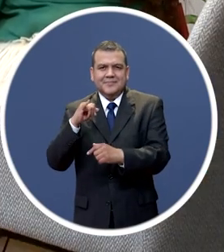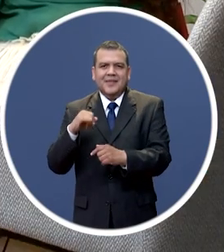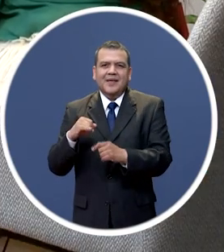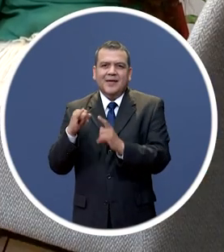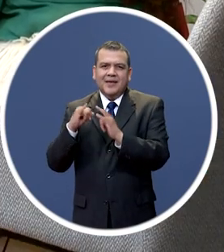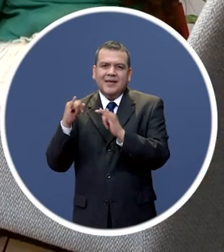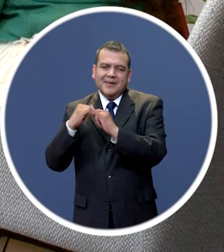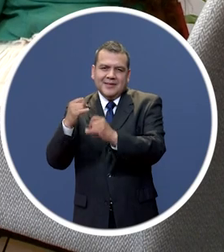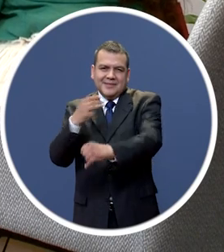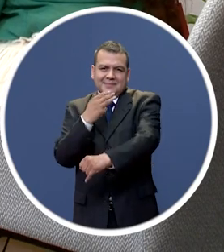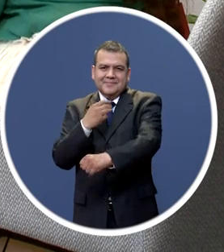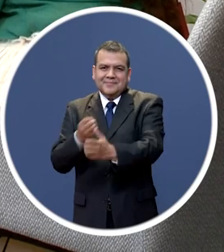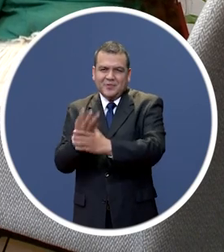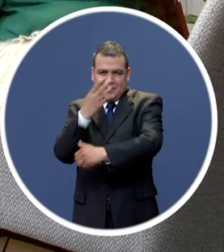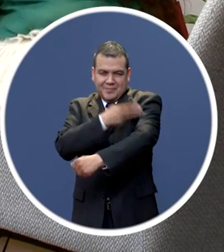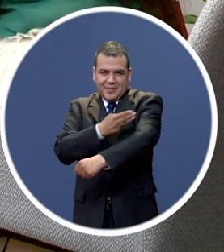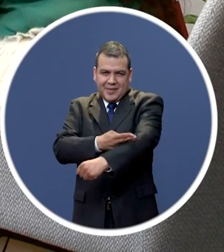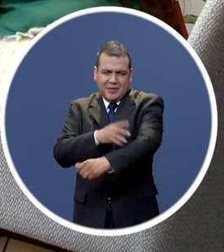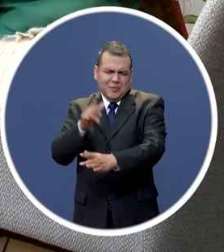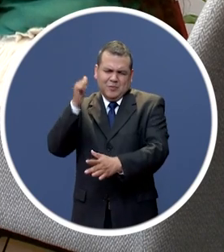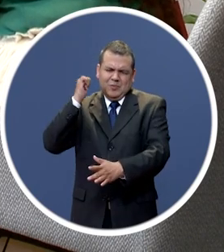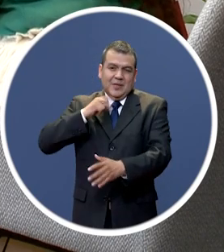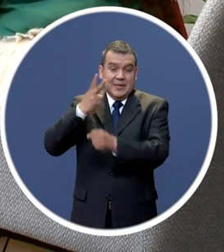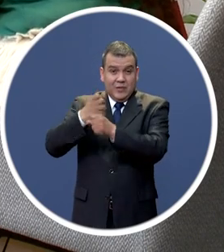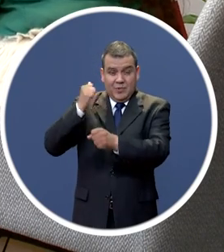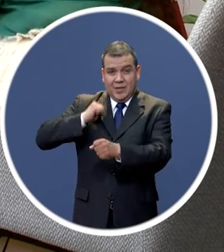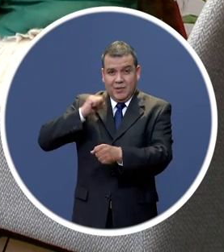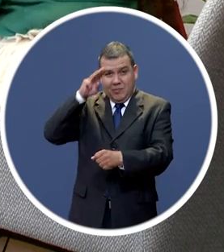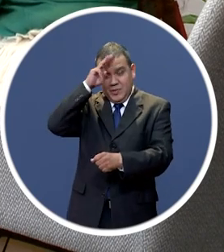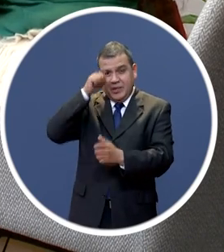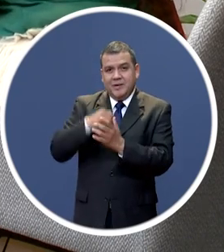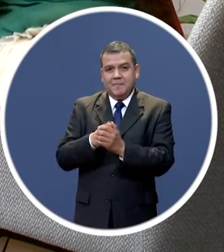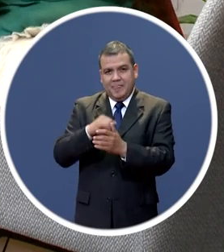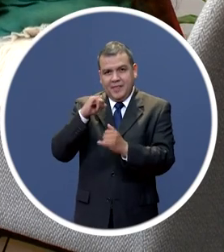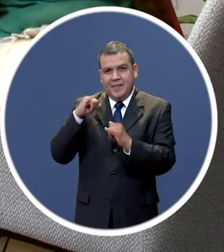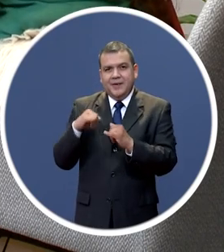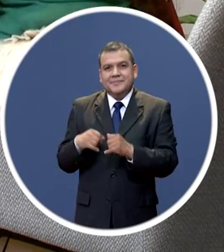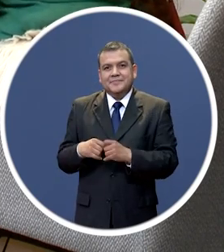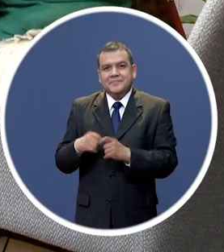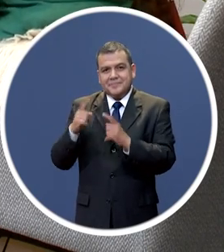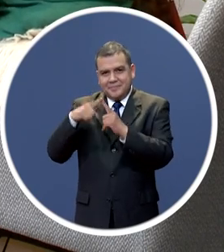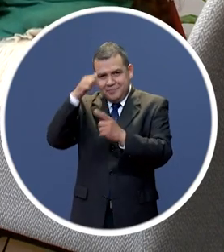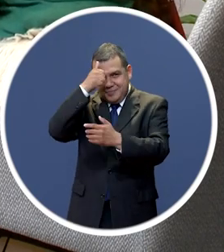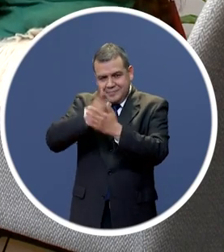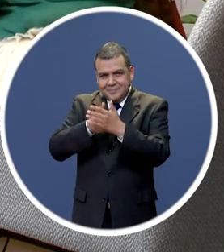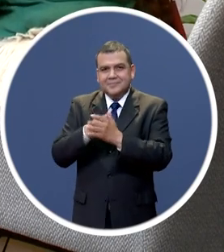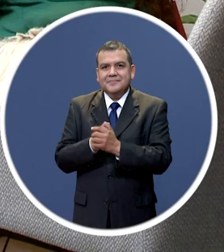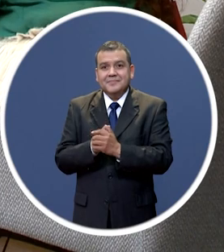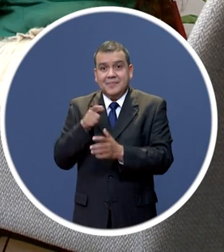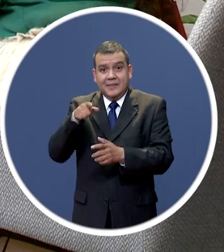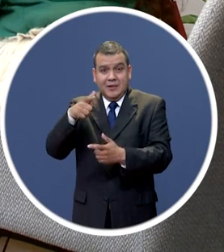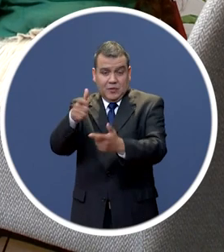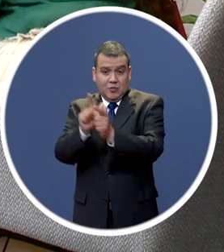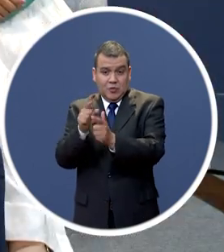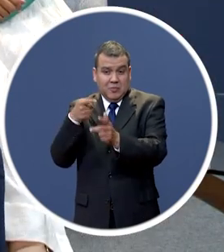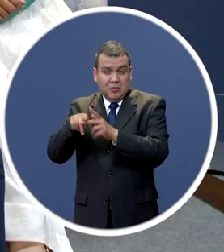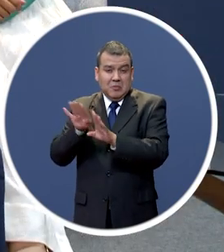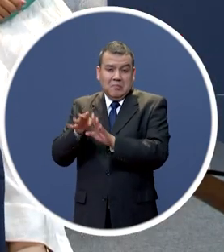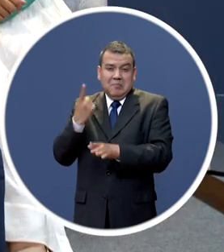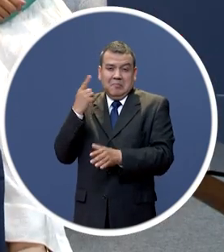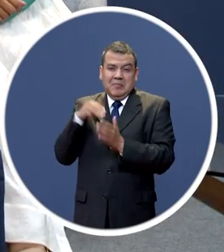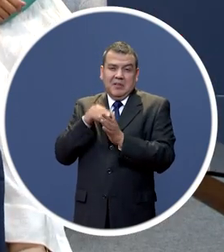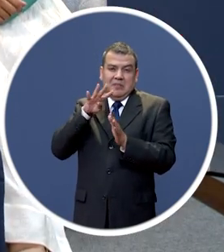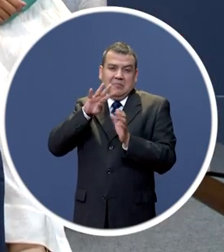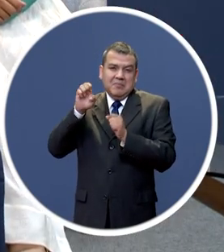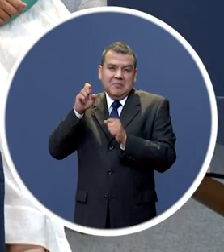de Nueva Madero, la segunda antigüedad de Monterrey. Ese grupo pertenece a la iglesia, por ahí de los 50 se puede